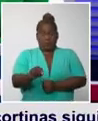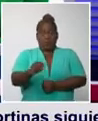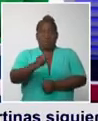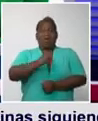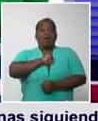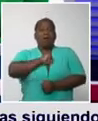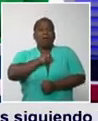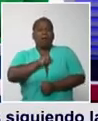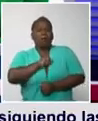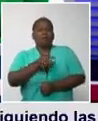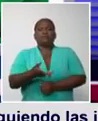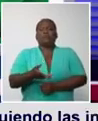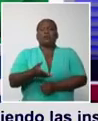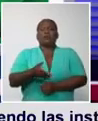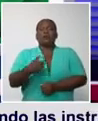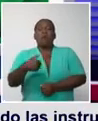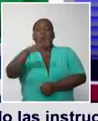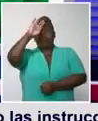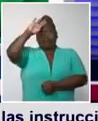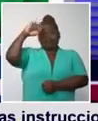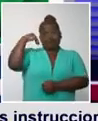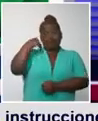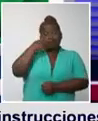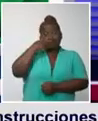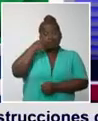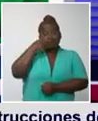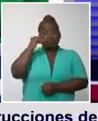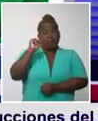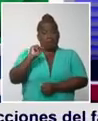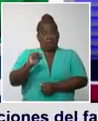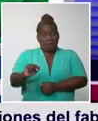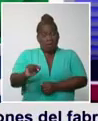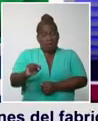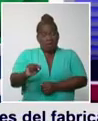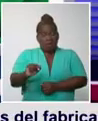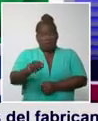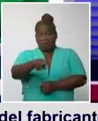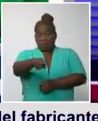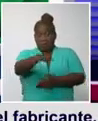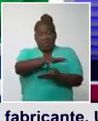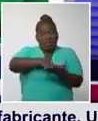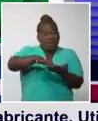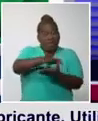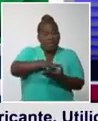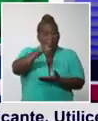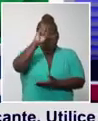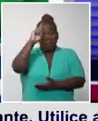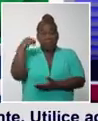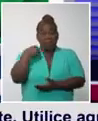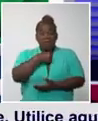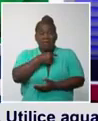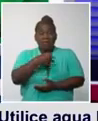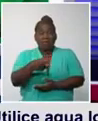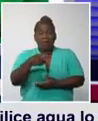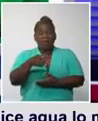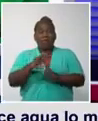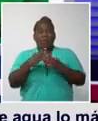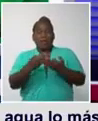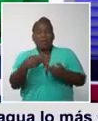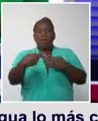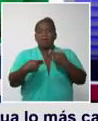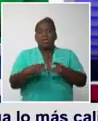con fiebre, se evaluó en su área de salud, en su consultorio, se hizo el test de antígeno,